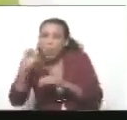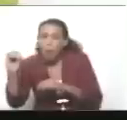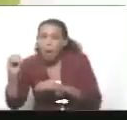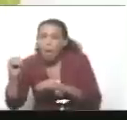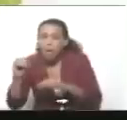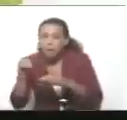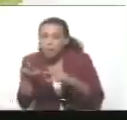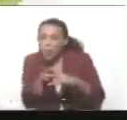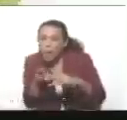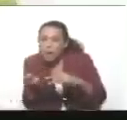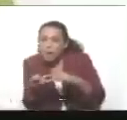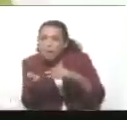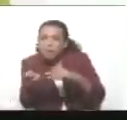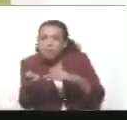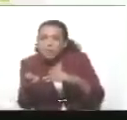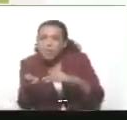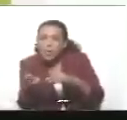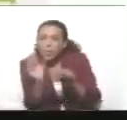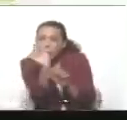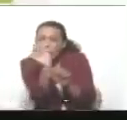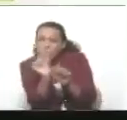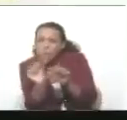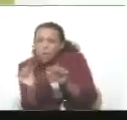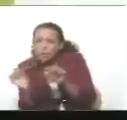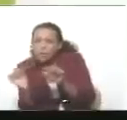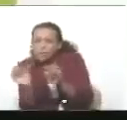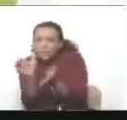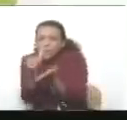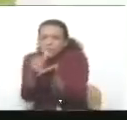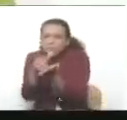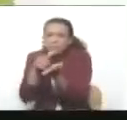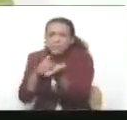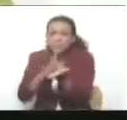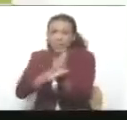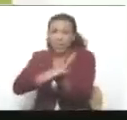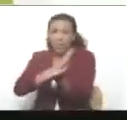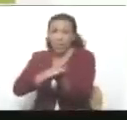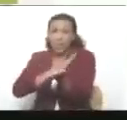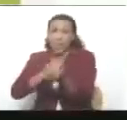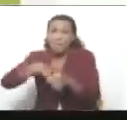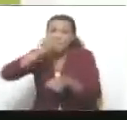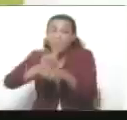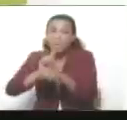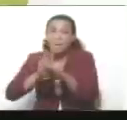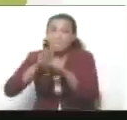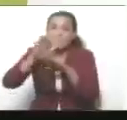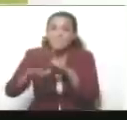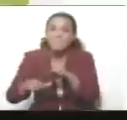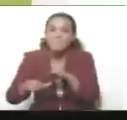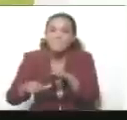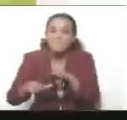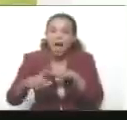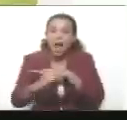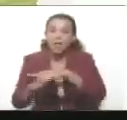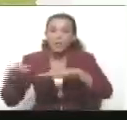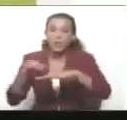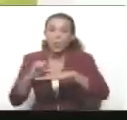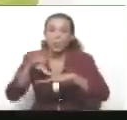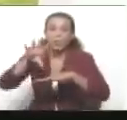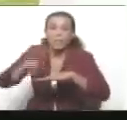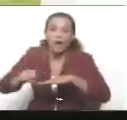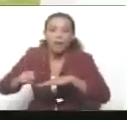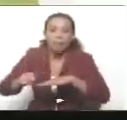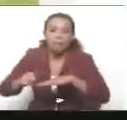río una esquinita nuestra fue el primer paso que dio el Imperio británico para